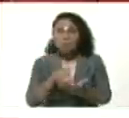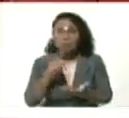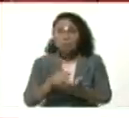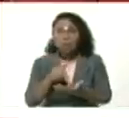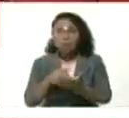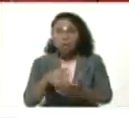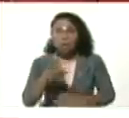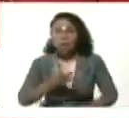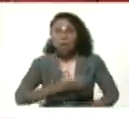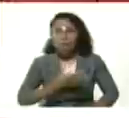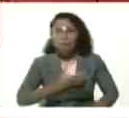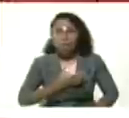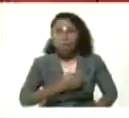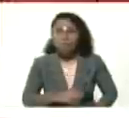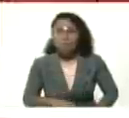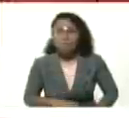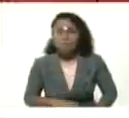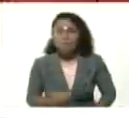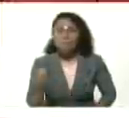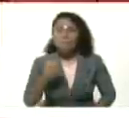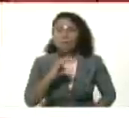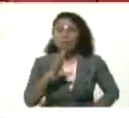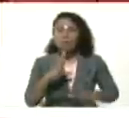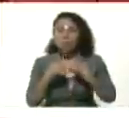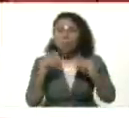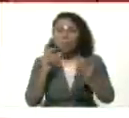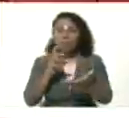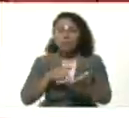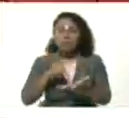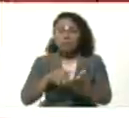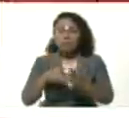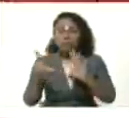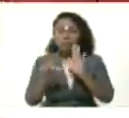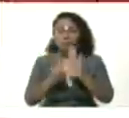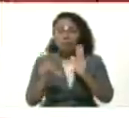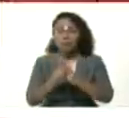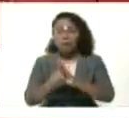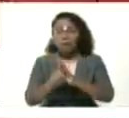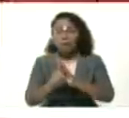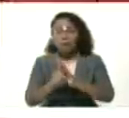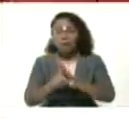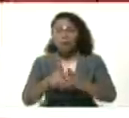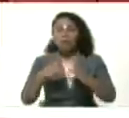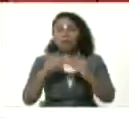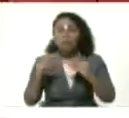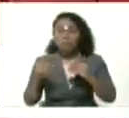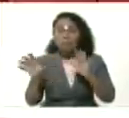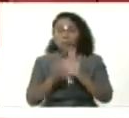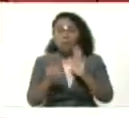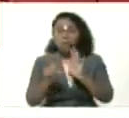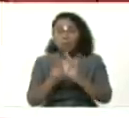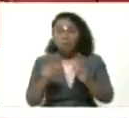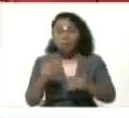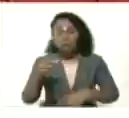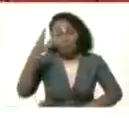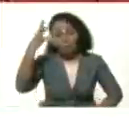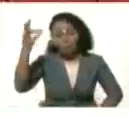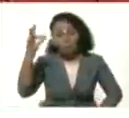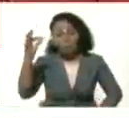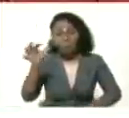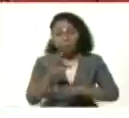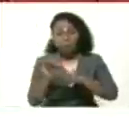a las alcaldías, más todos los candidatos a legisladores y legisladoras y todos los candidatos y candidatas a